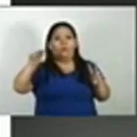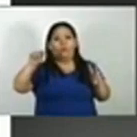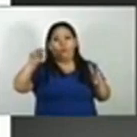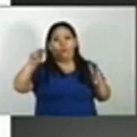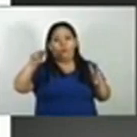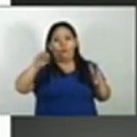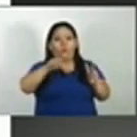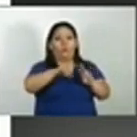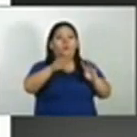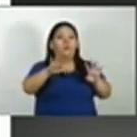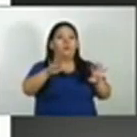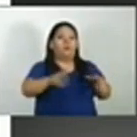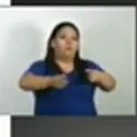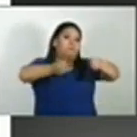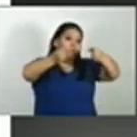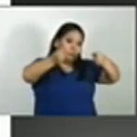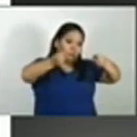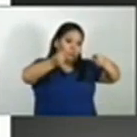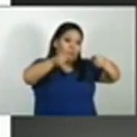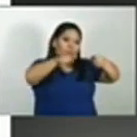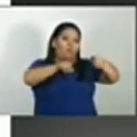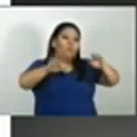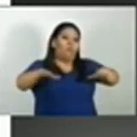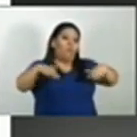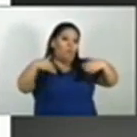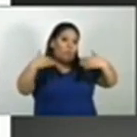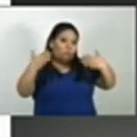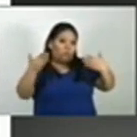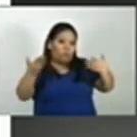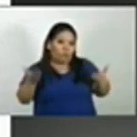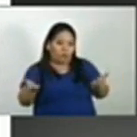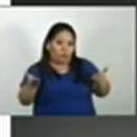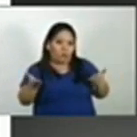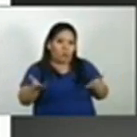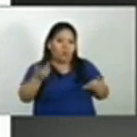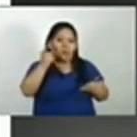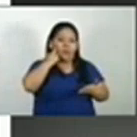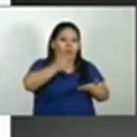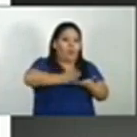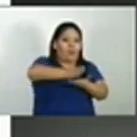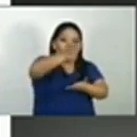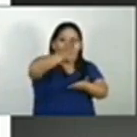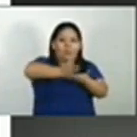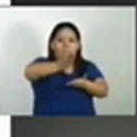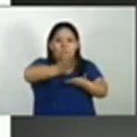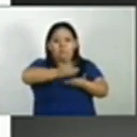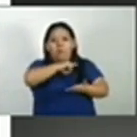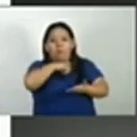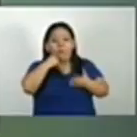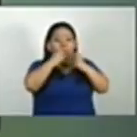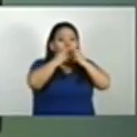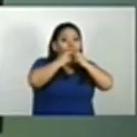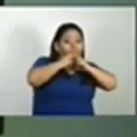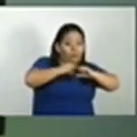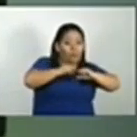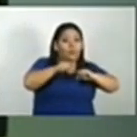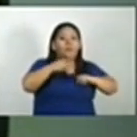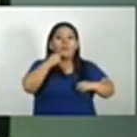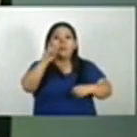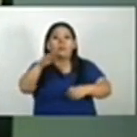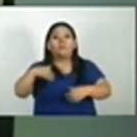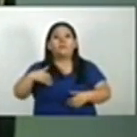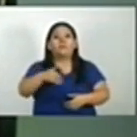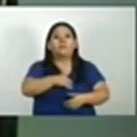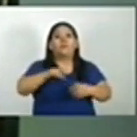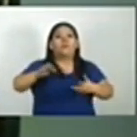fueron condenadas a 2 años de prisión, esto por el delito de depredación de fauna protegida, ya que según el Ministerio de Medio Ambiente y